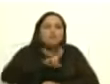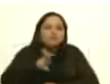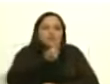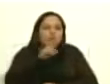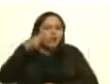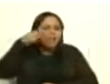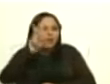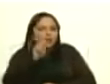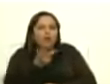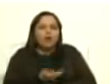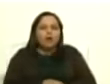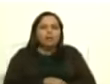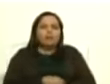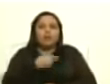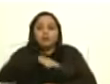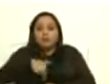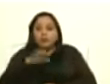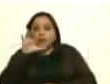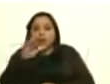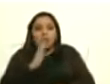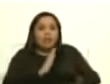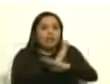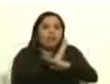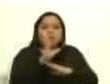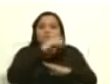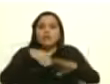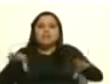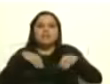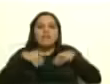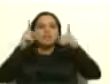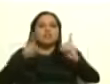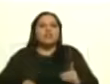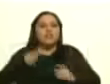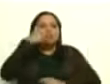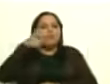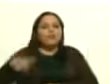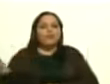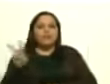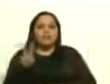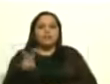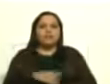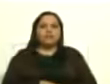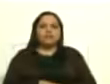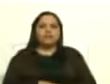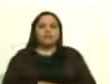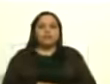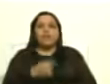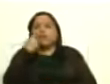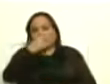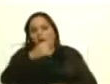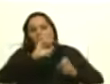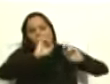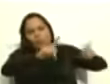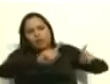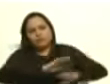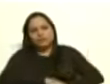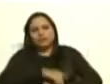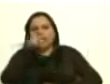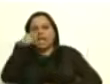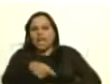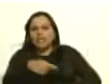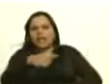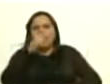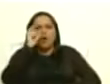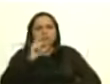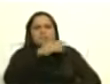maniobra contra nuestro país, iban a desconocer la voluntad del pueblo venezolano. Entonces ellos dijeron, este es el presidente de